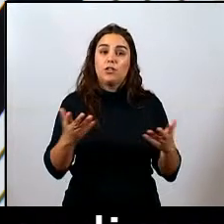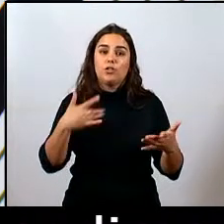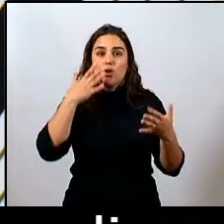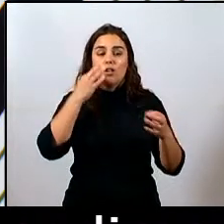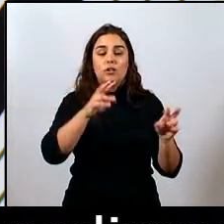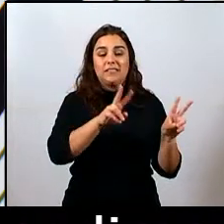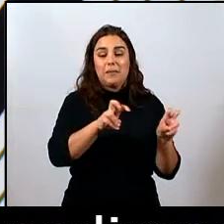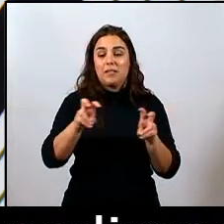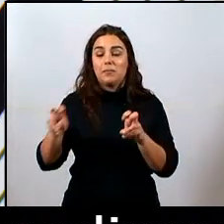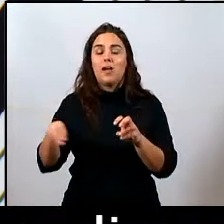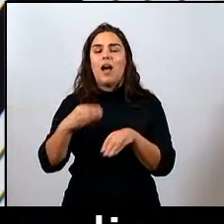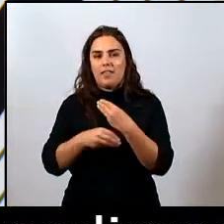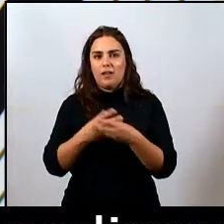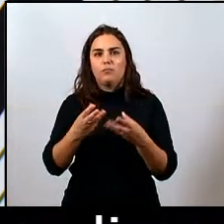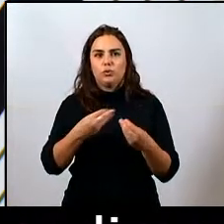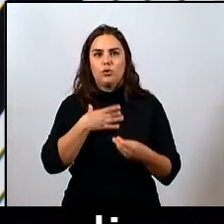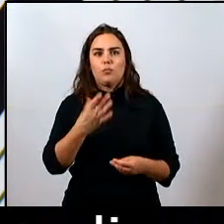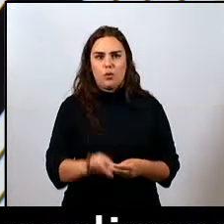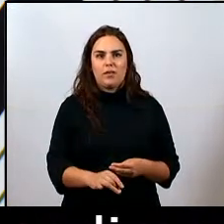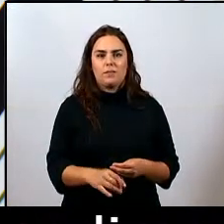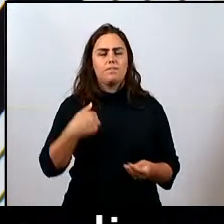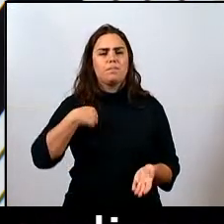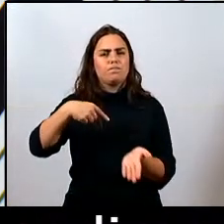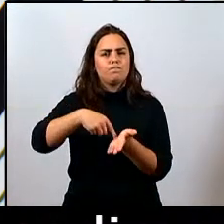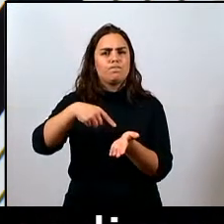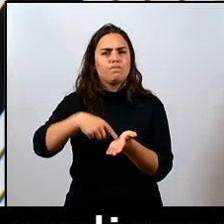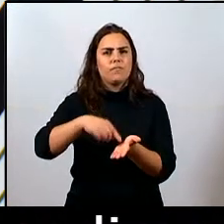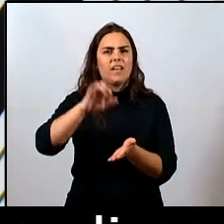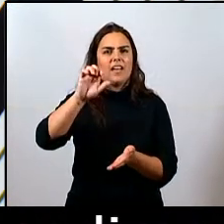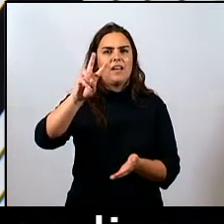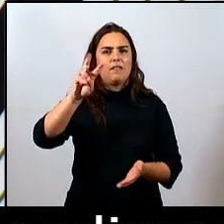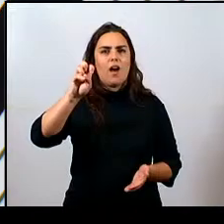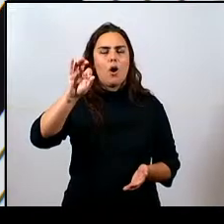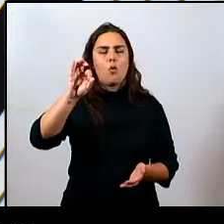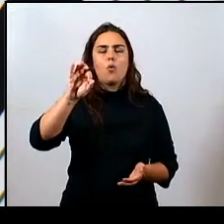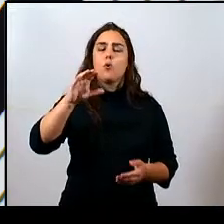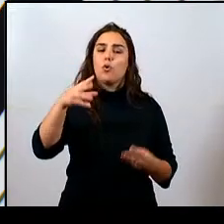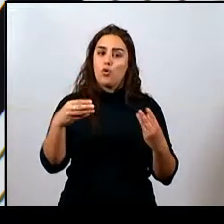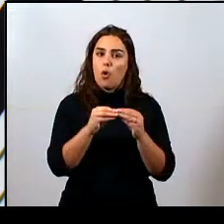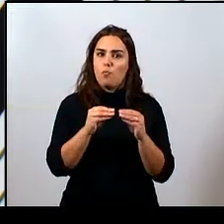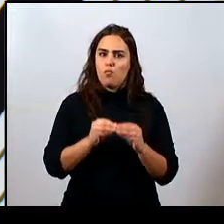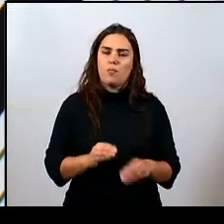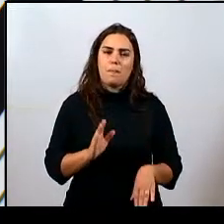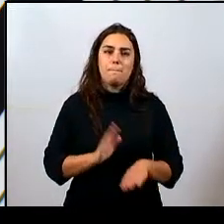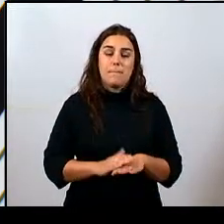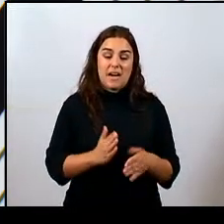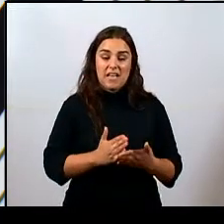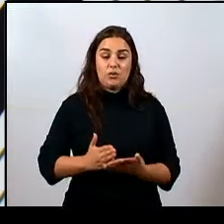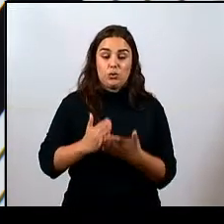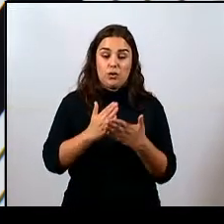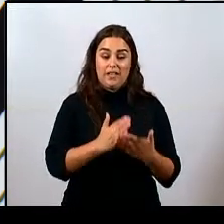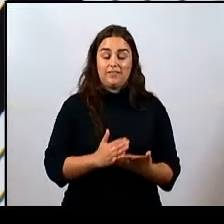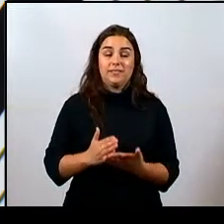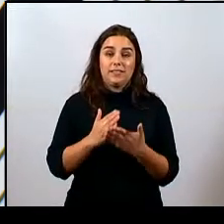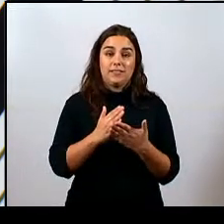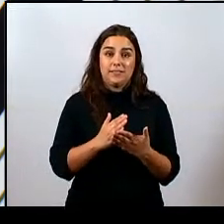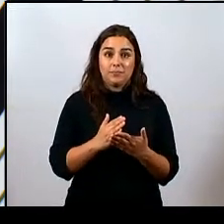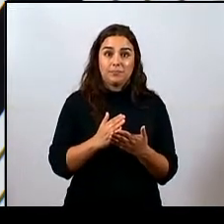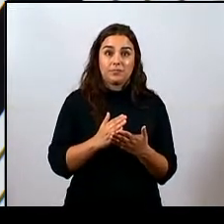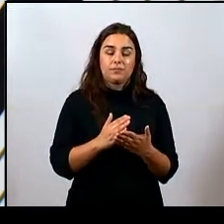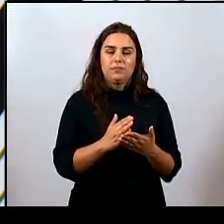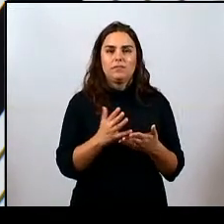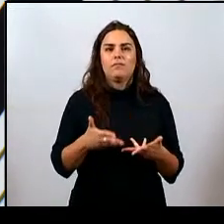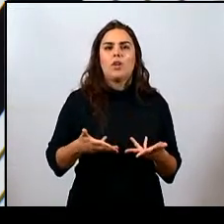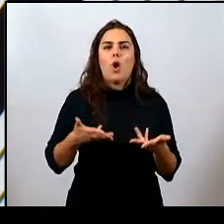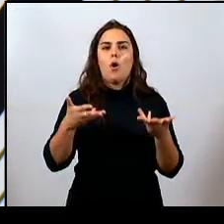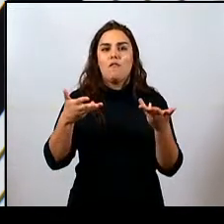materias podemos hacer mucho. Seguimos reivindicando una EVA común para que nuestros estudiantes se ofrezcan